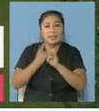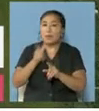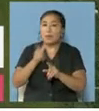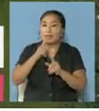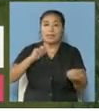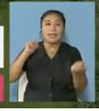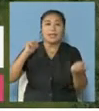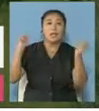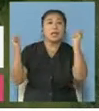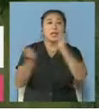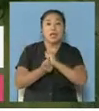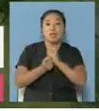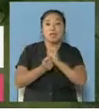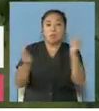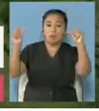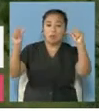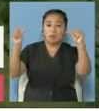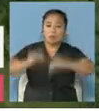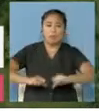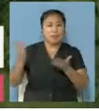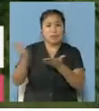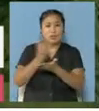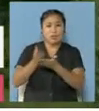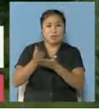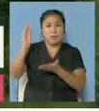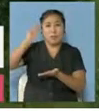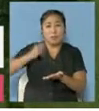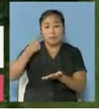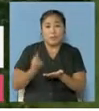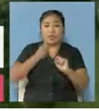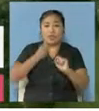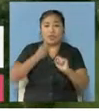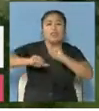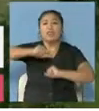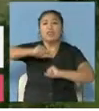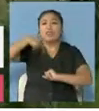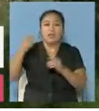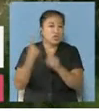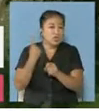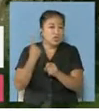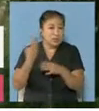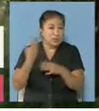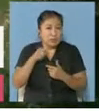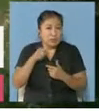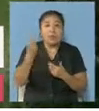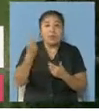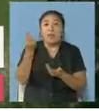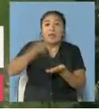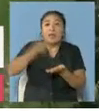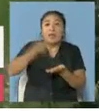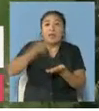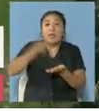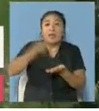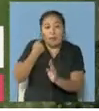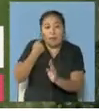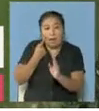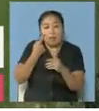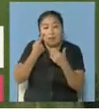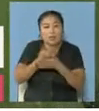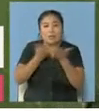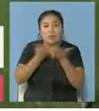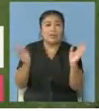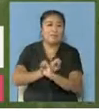conducido a niveles de caída de producción, a niveles de caídas de exportaciones, a niveles de caídas de recaudación. Vamos a un